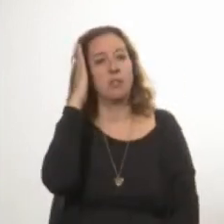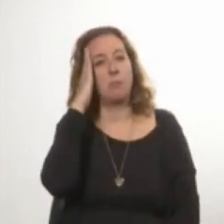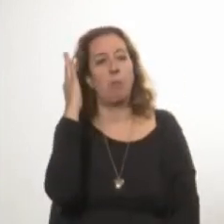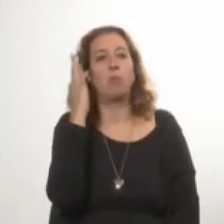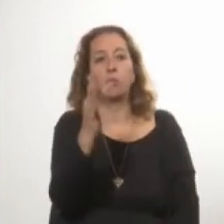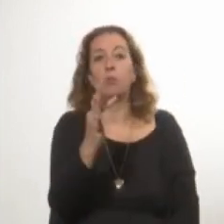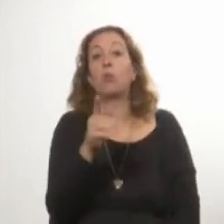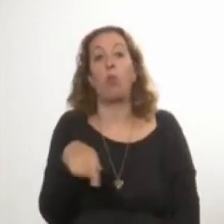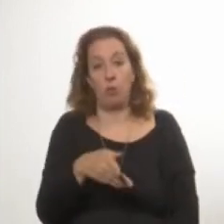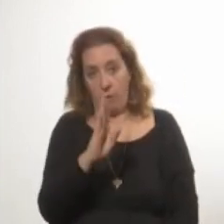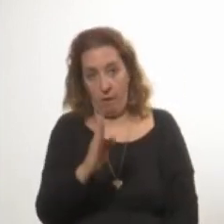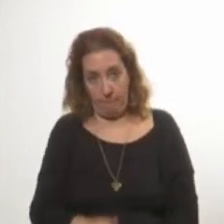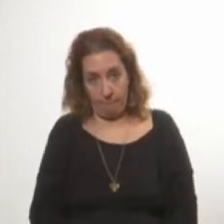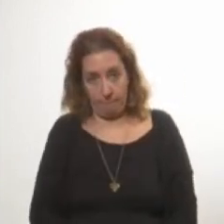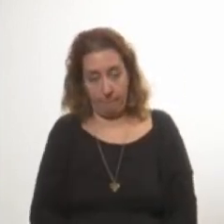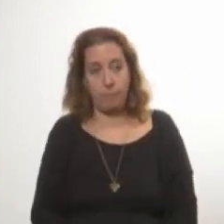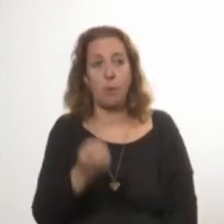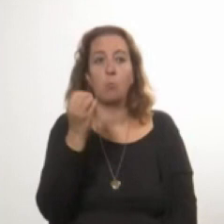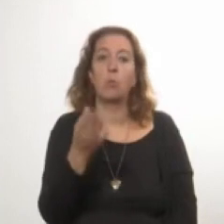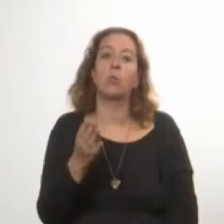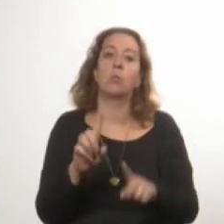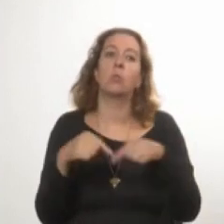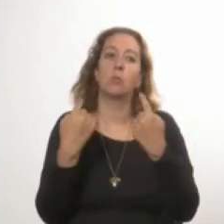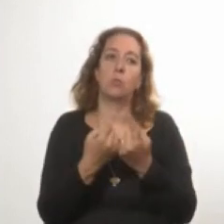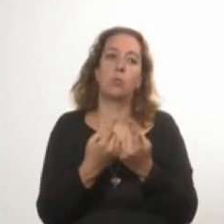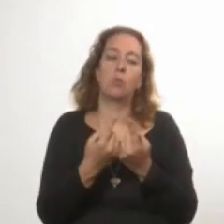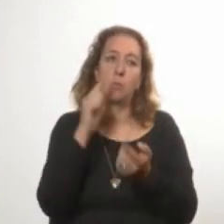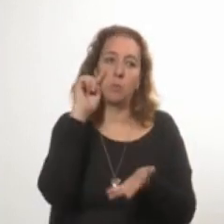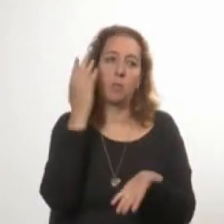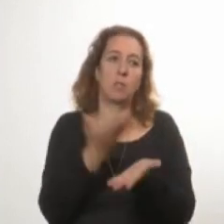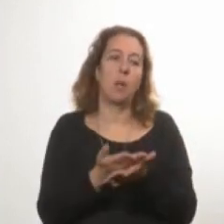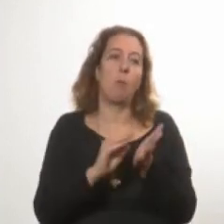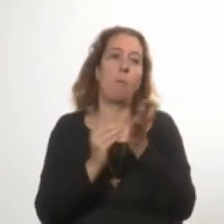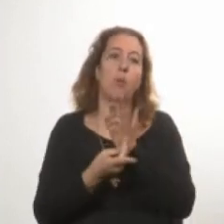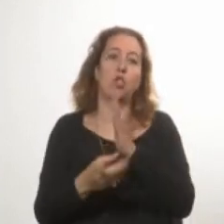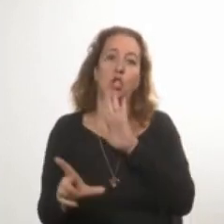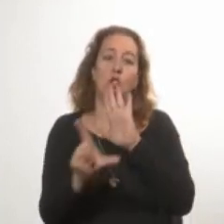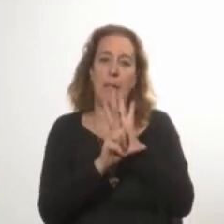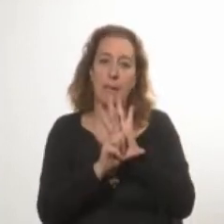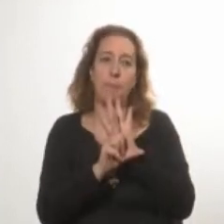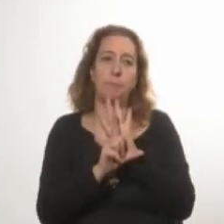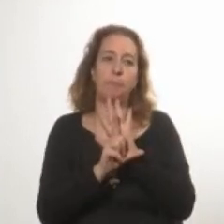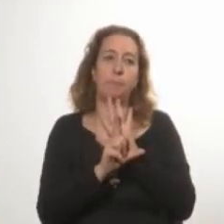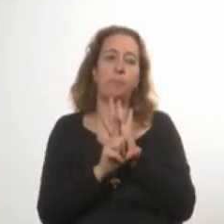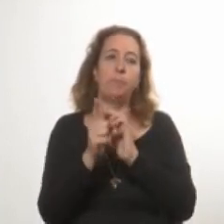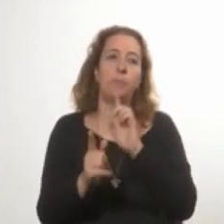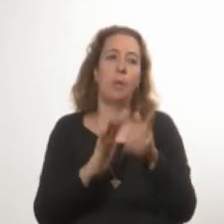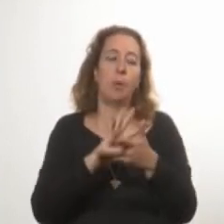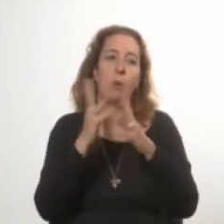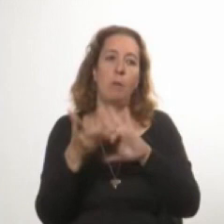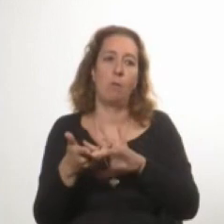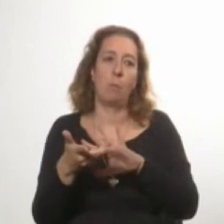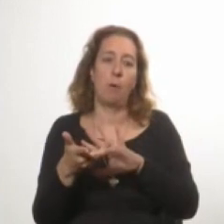futuro nos conducimos. Y por eso nosotros, entre otras cosas, presentamos un proyecto de ley para, de alguna